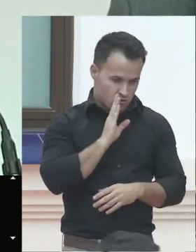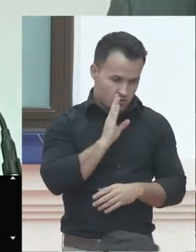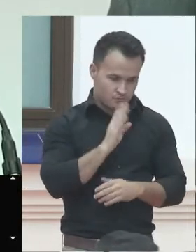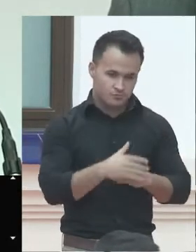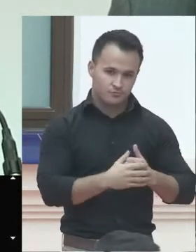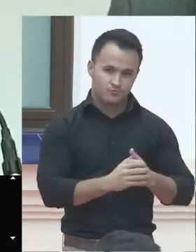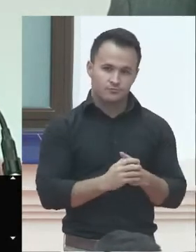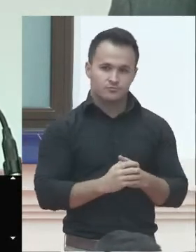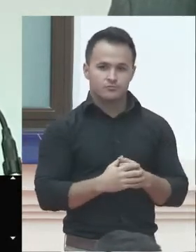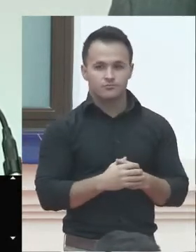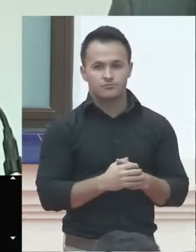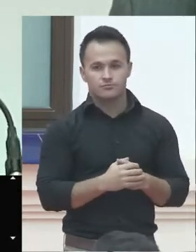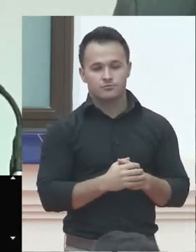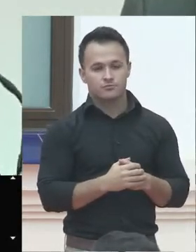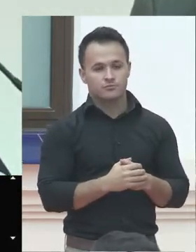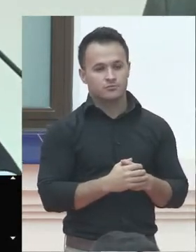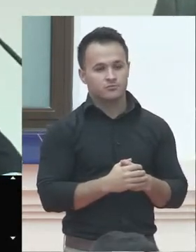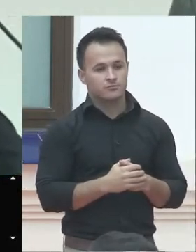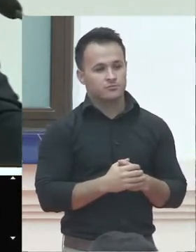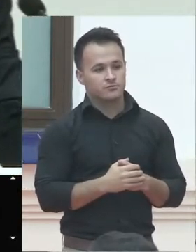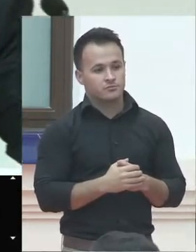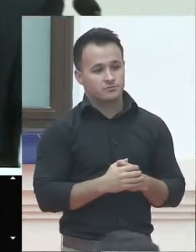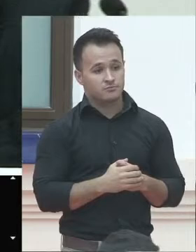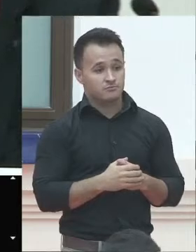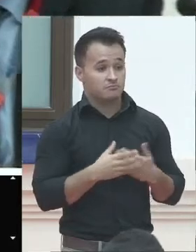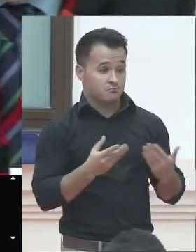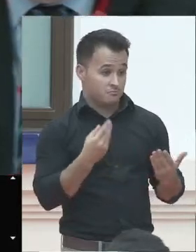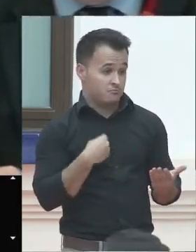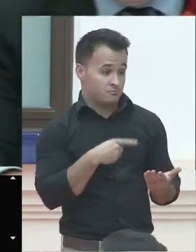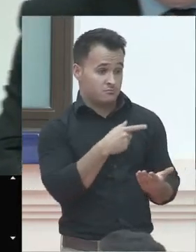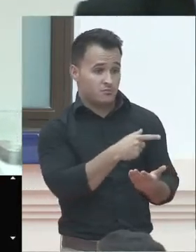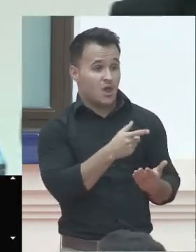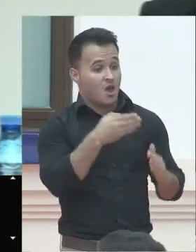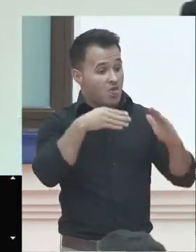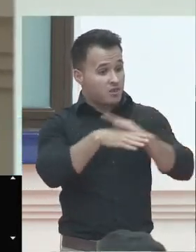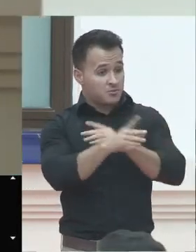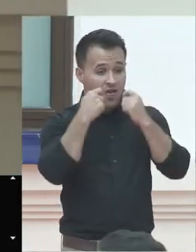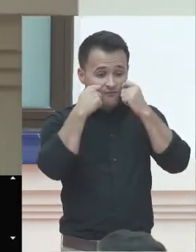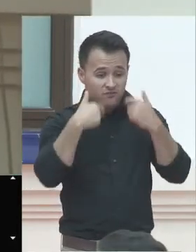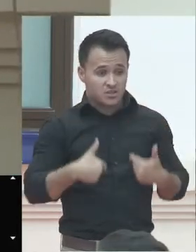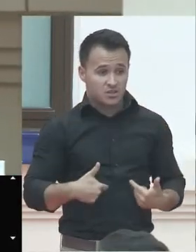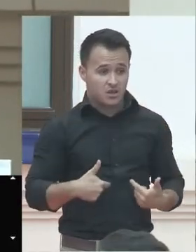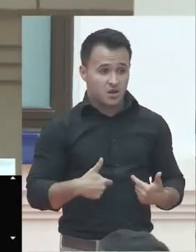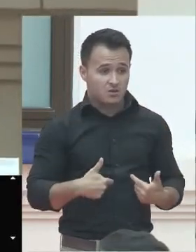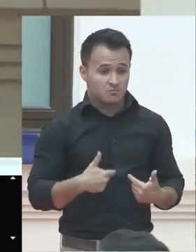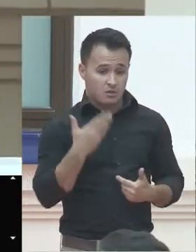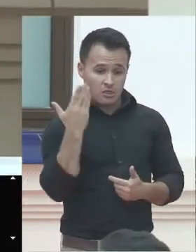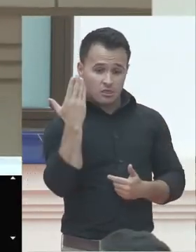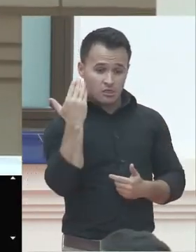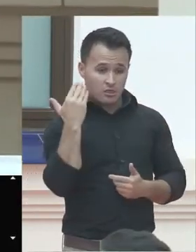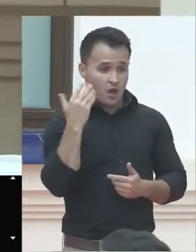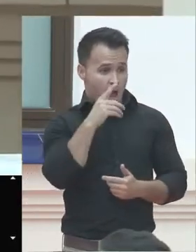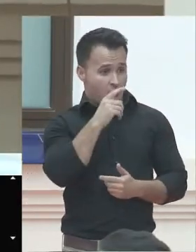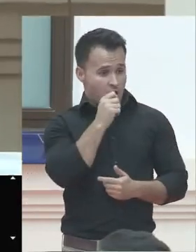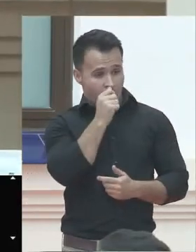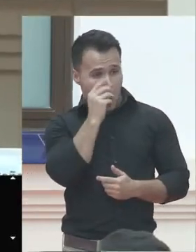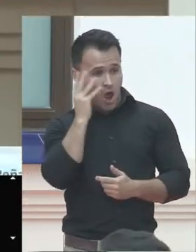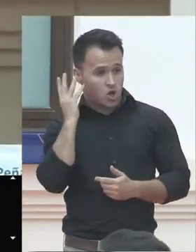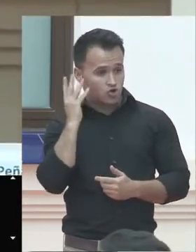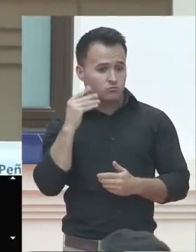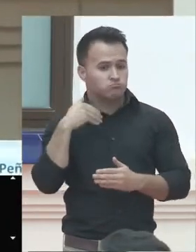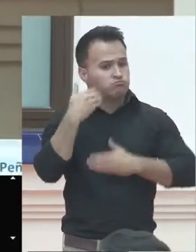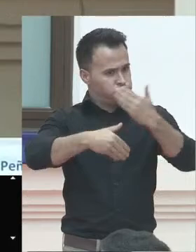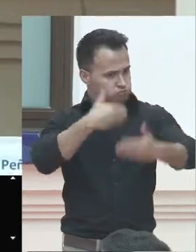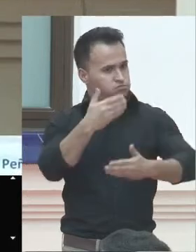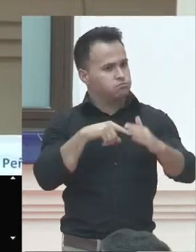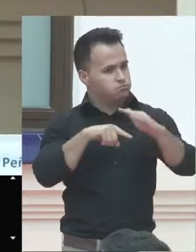favor. Bueno, en este sentido, en lo que sería la accesibilidad física, en los últimos años realmente se ha